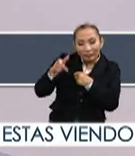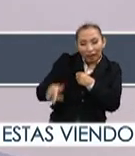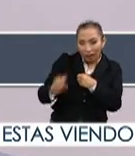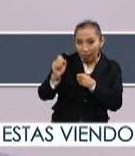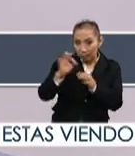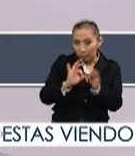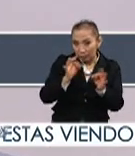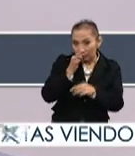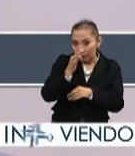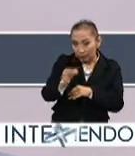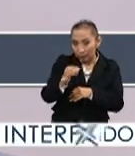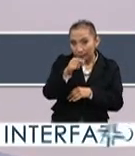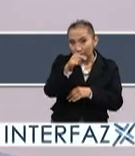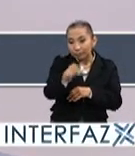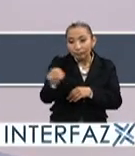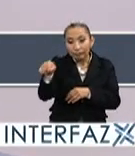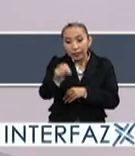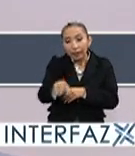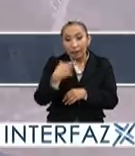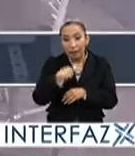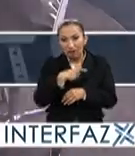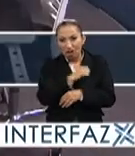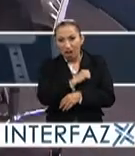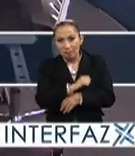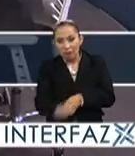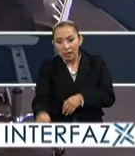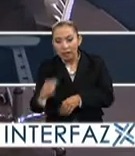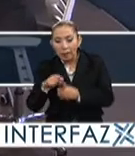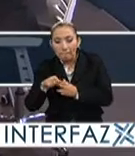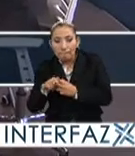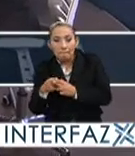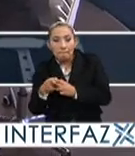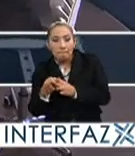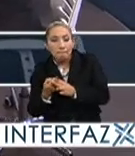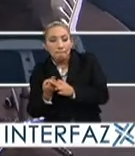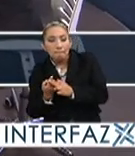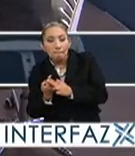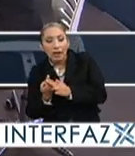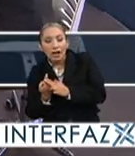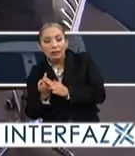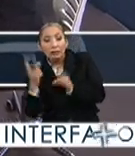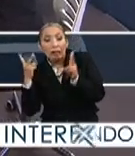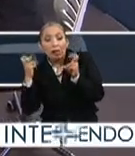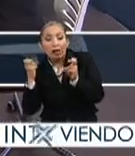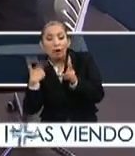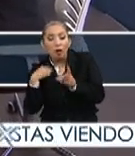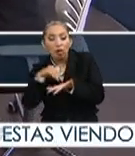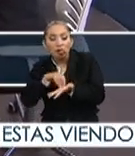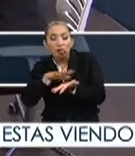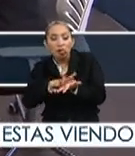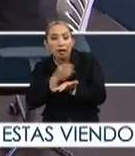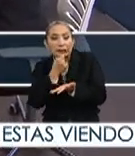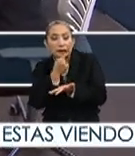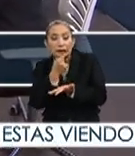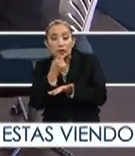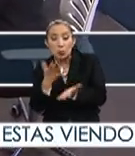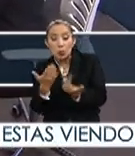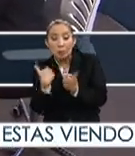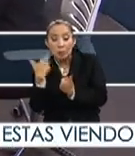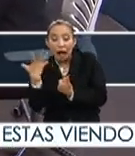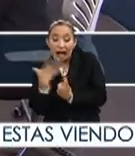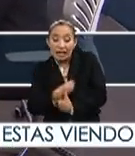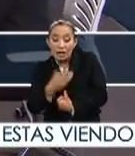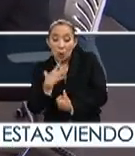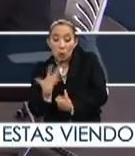algo muy importante señalar, es que delincuentes comienzan a, entre comillas, contratar niños para que puedan